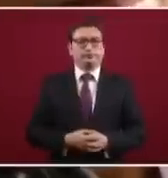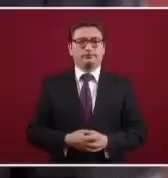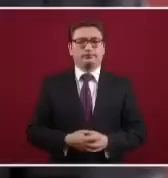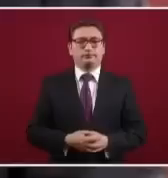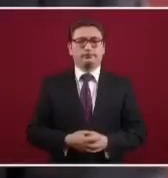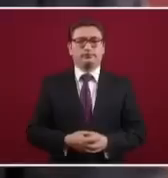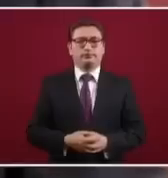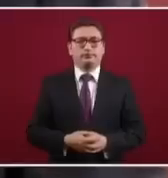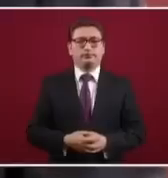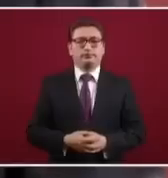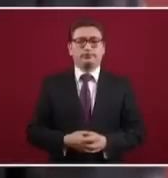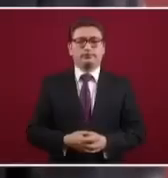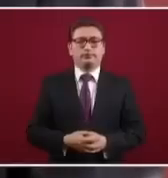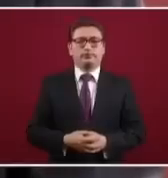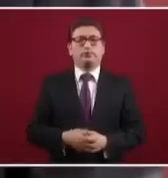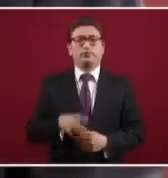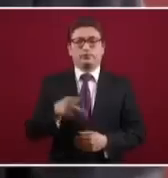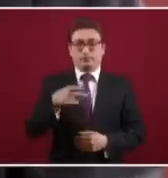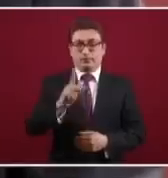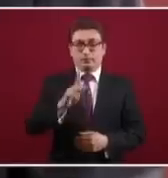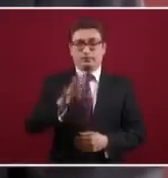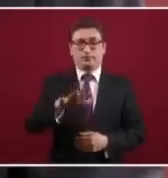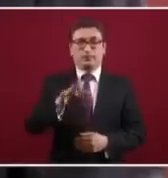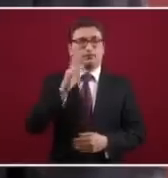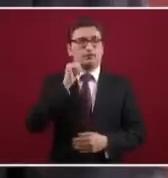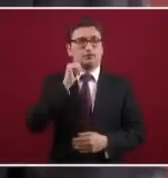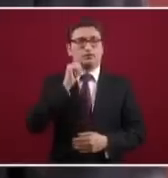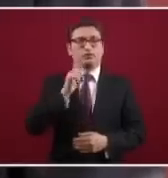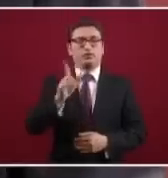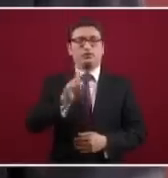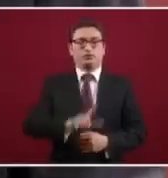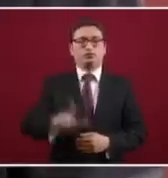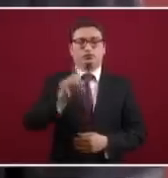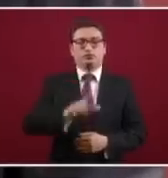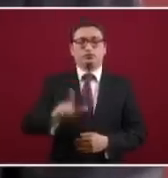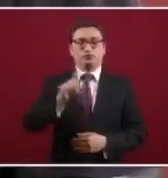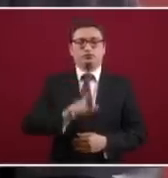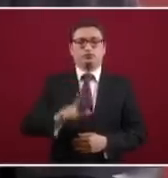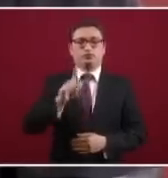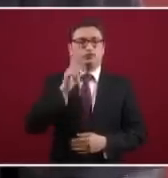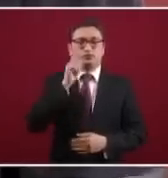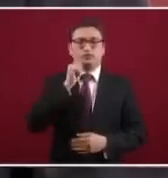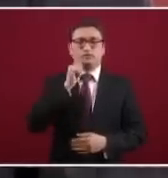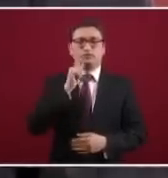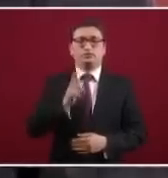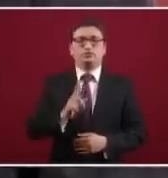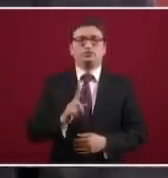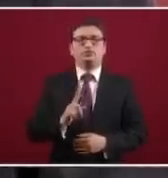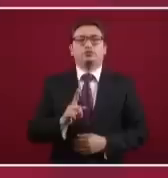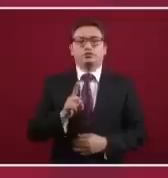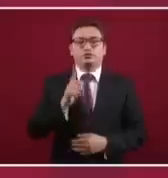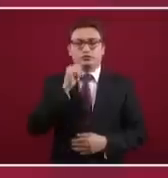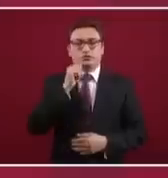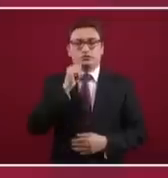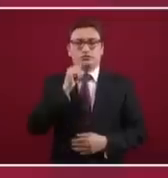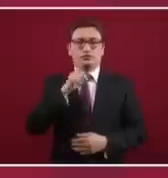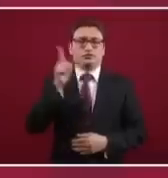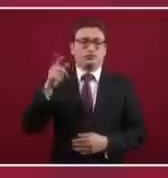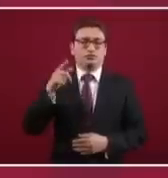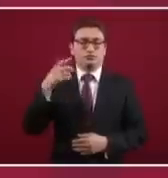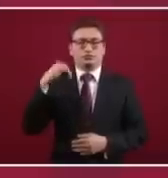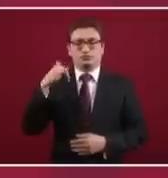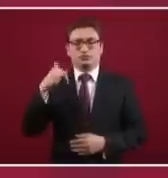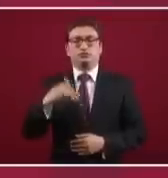Pero mañana, el lunes, porque mañana vamos a estar allá en